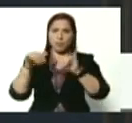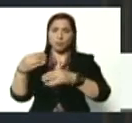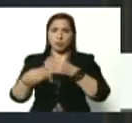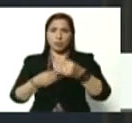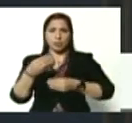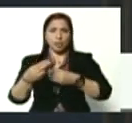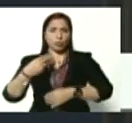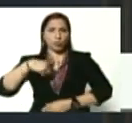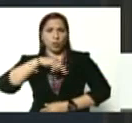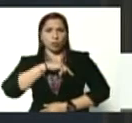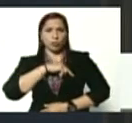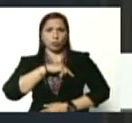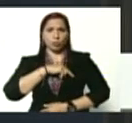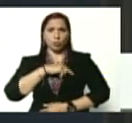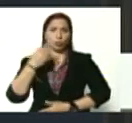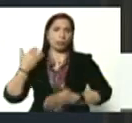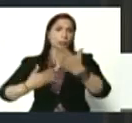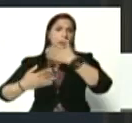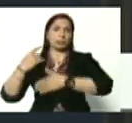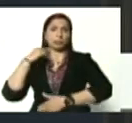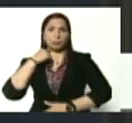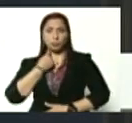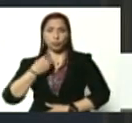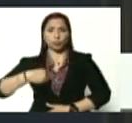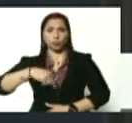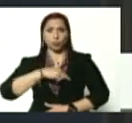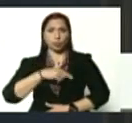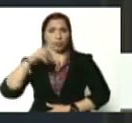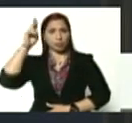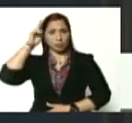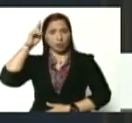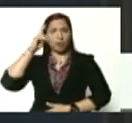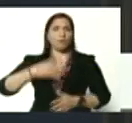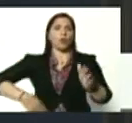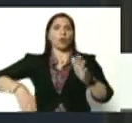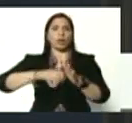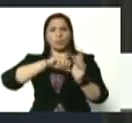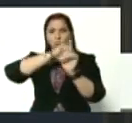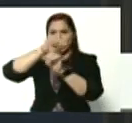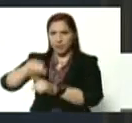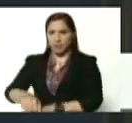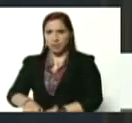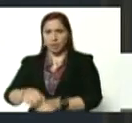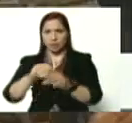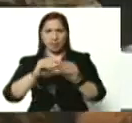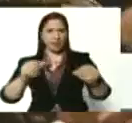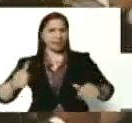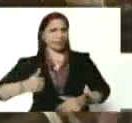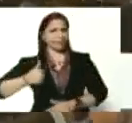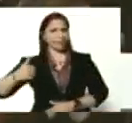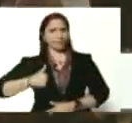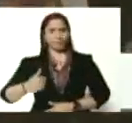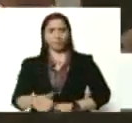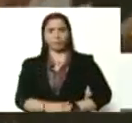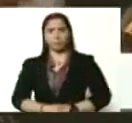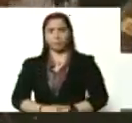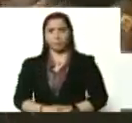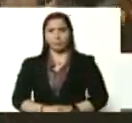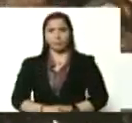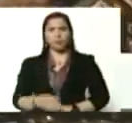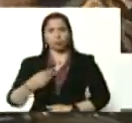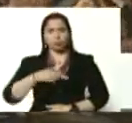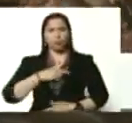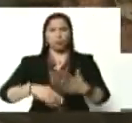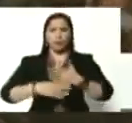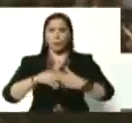nuestros antepasados nuestros ancestros los volveremos a vencer en el terreno que quieran los vamos